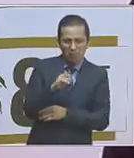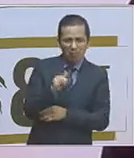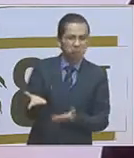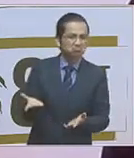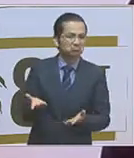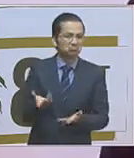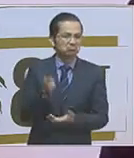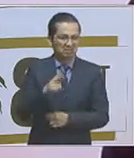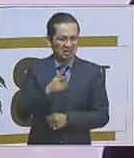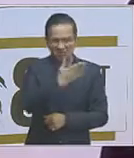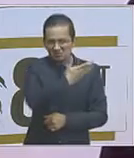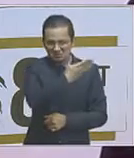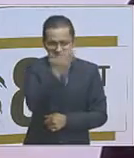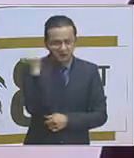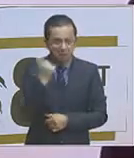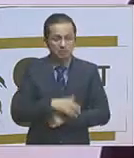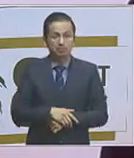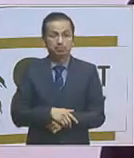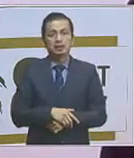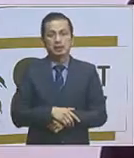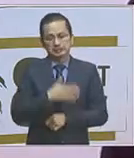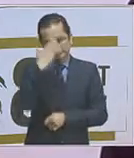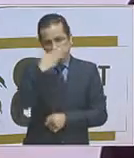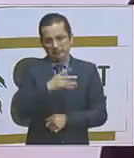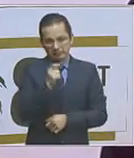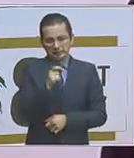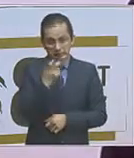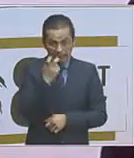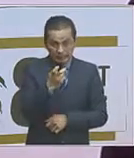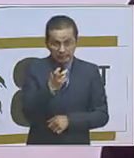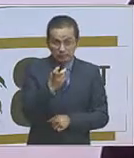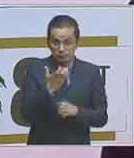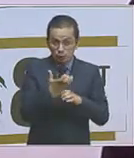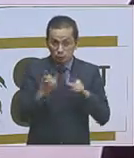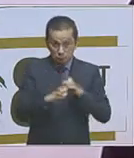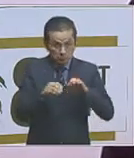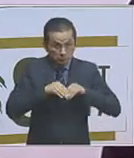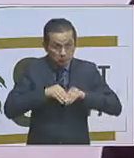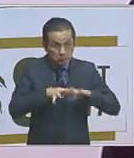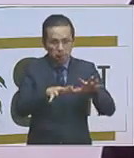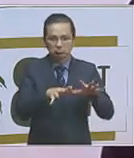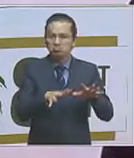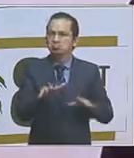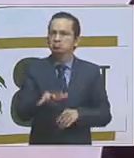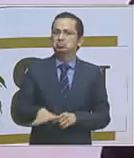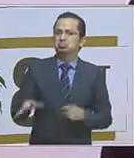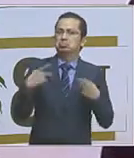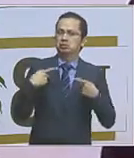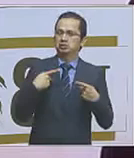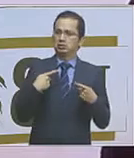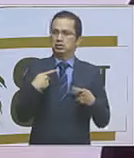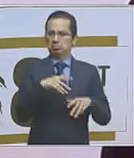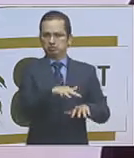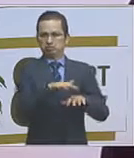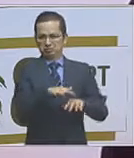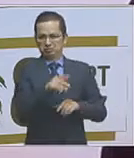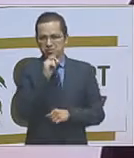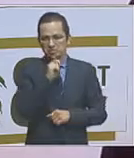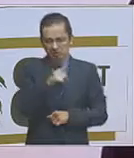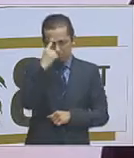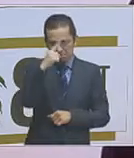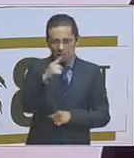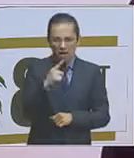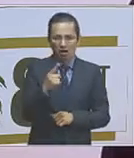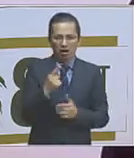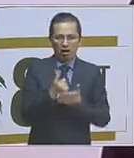tenemos es que si tienen un impacto sobre el tejido social y el ejercicio del poder ustedes saben que ahora y